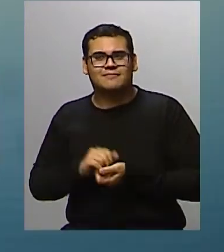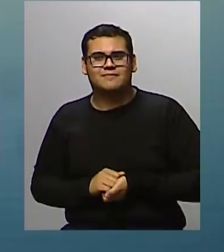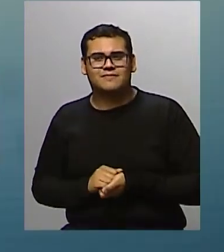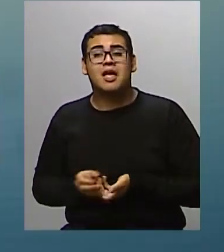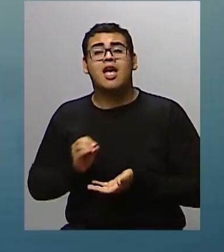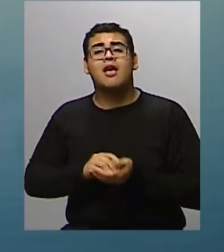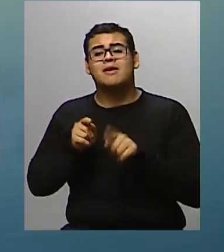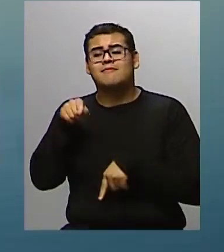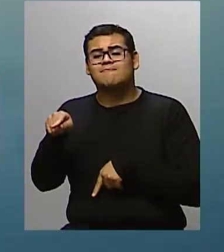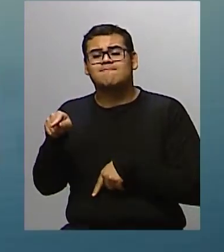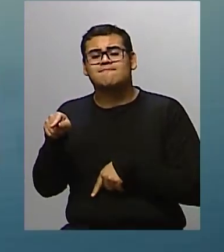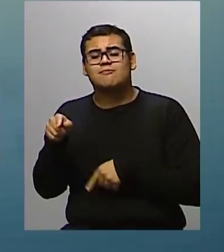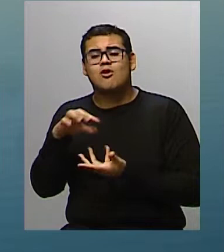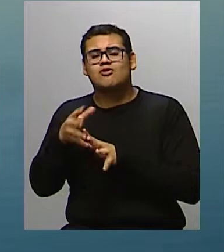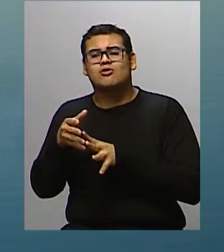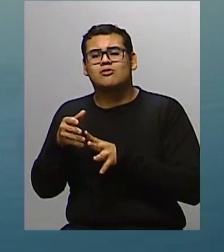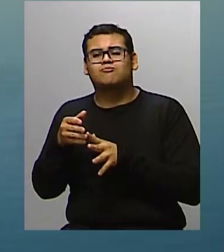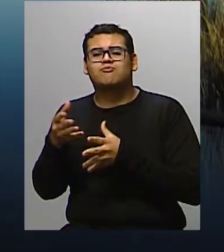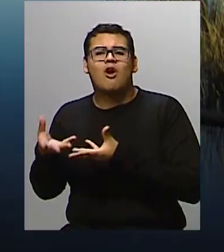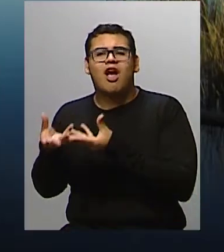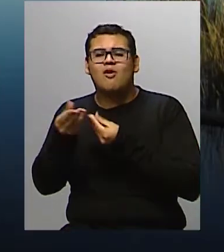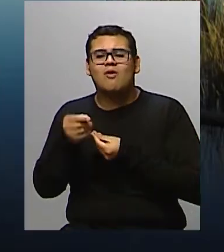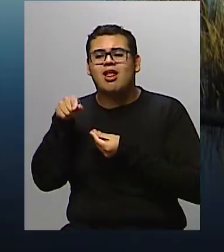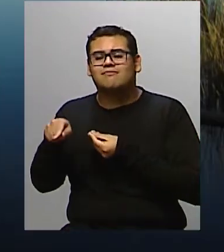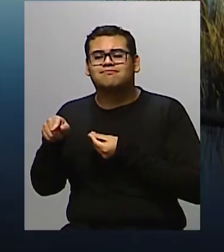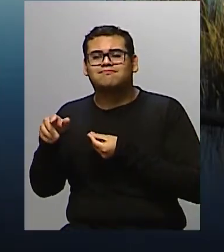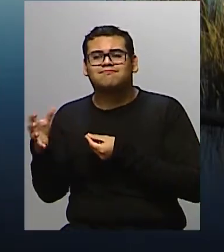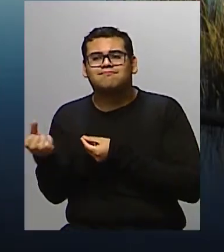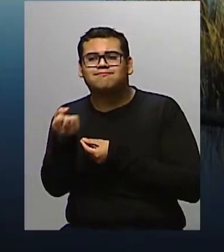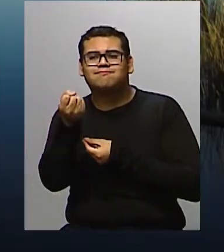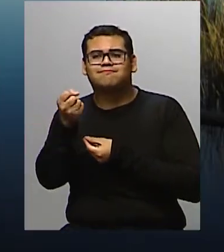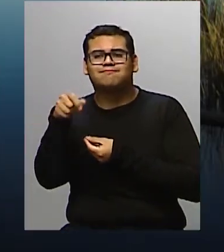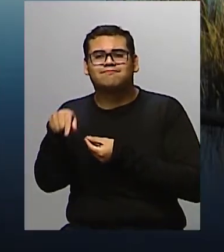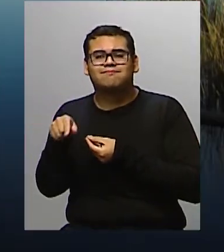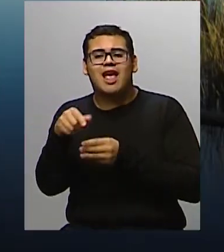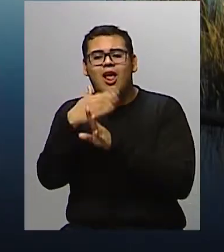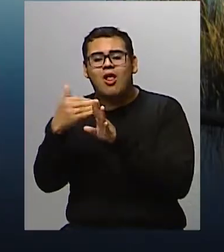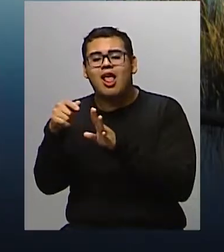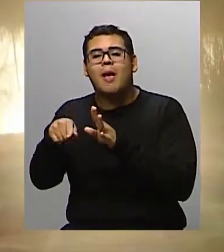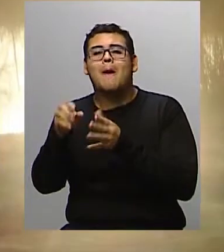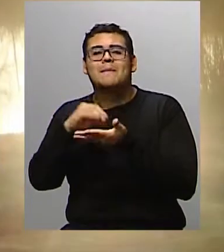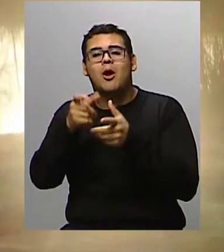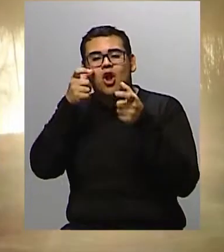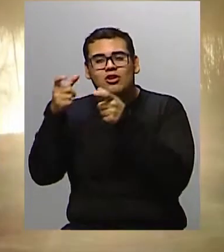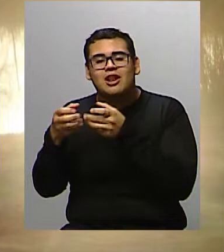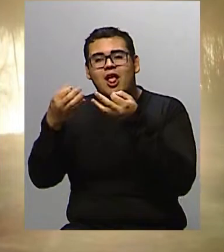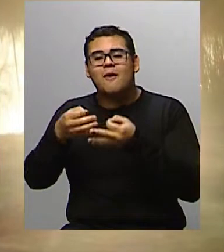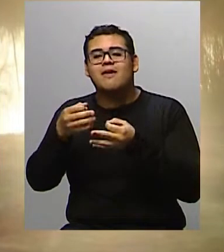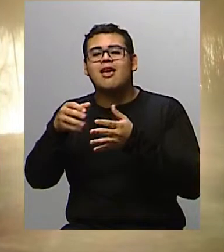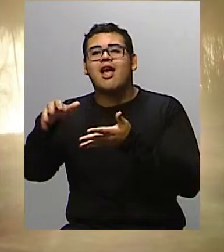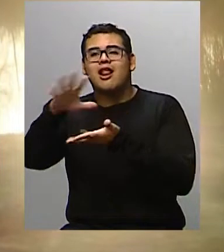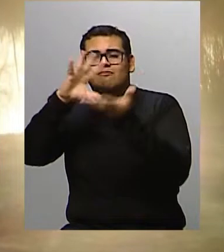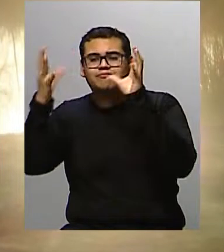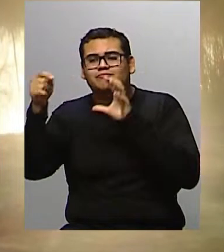podemos utilizarlos para que de esta manera el uso de los humedales sea racional y sea sostenible. Y me